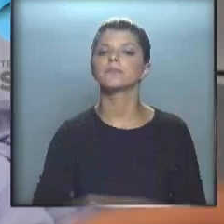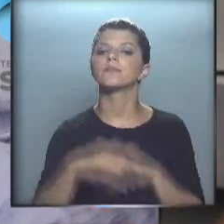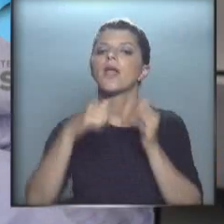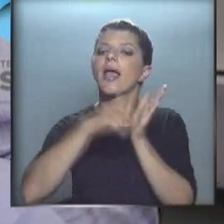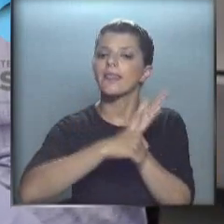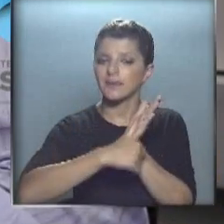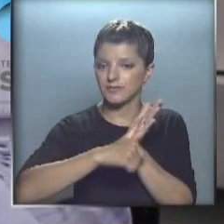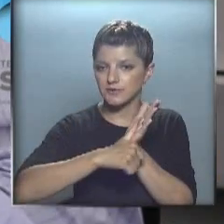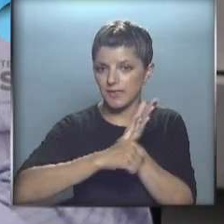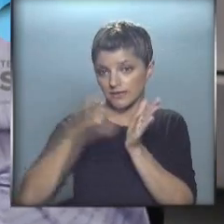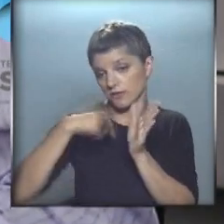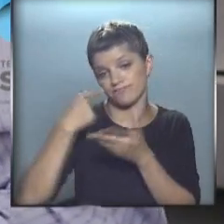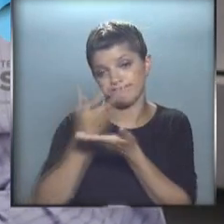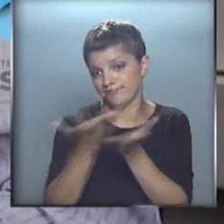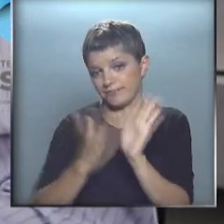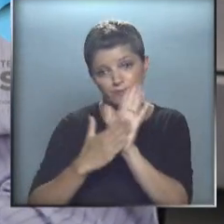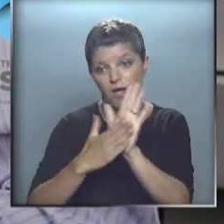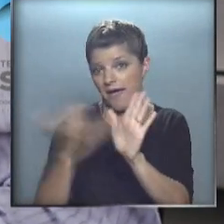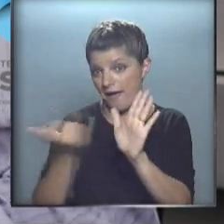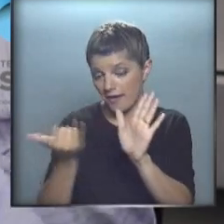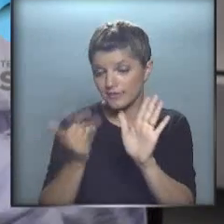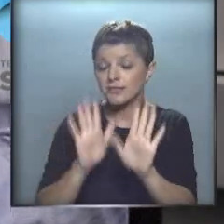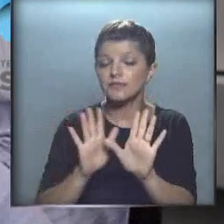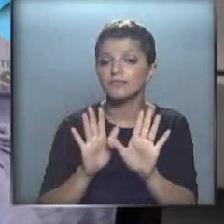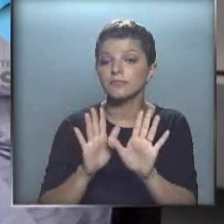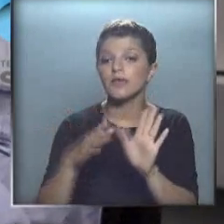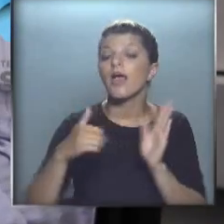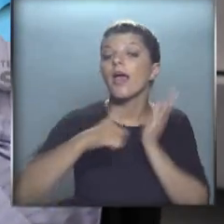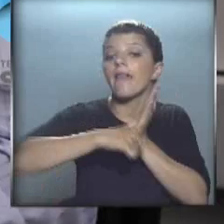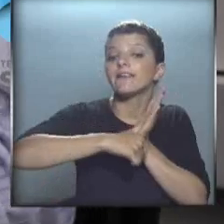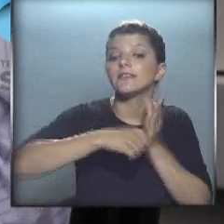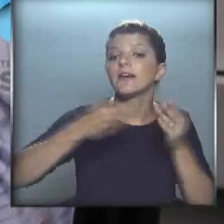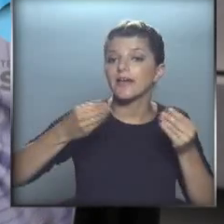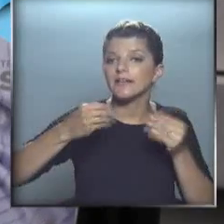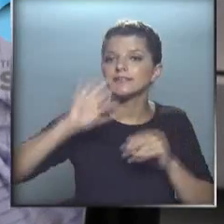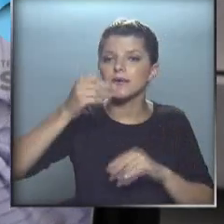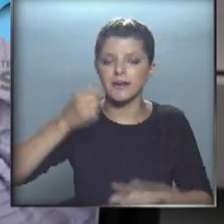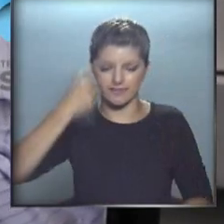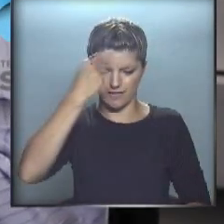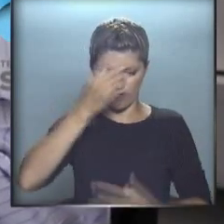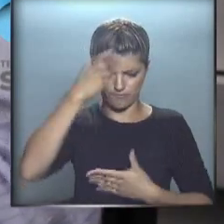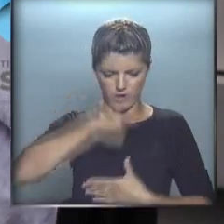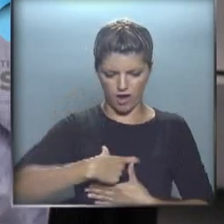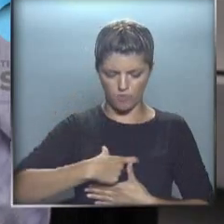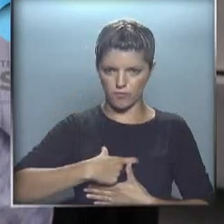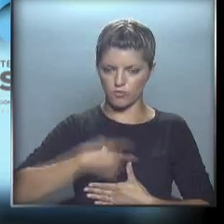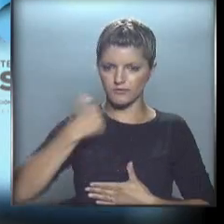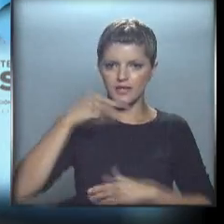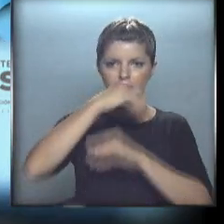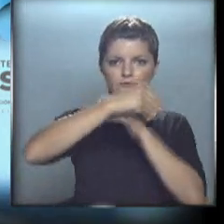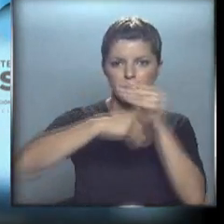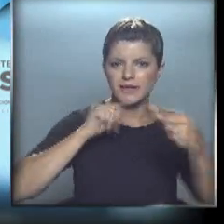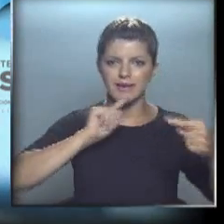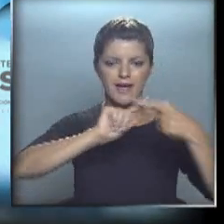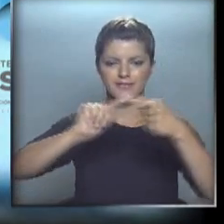Y esto es algo que queda muy demostrado en las causas por terrorismo de Estado. La identidad es también saber quién es uno a la luz de sus relaciones familiares,